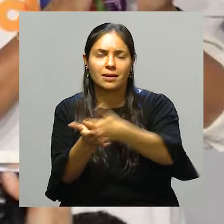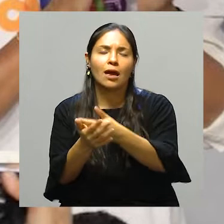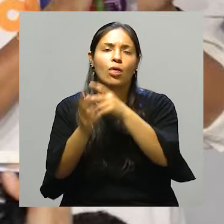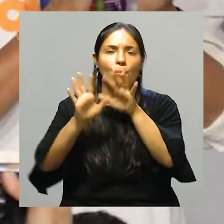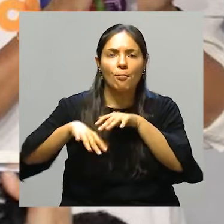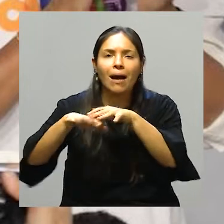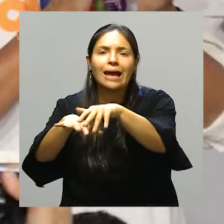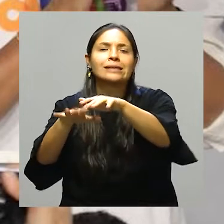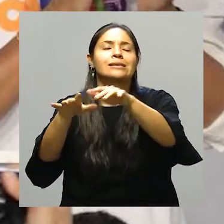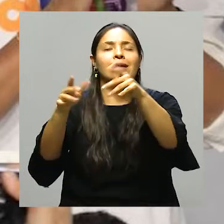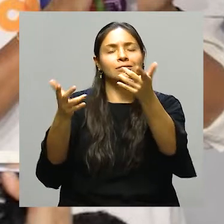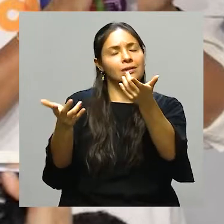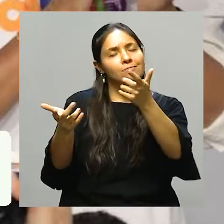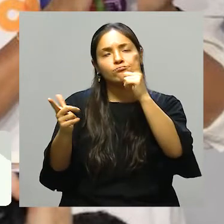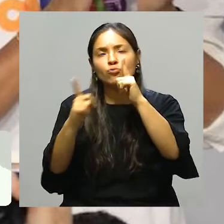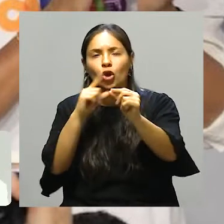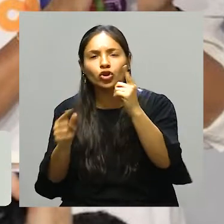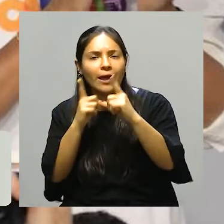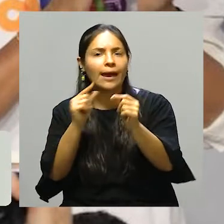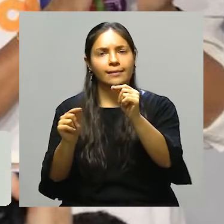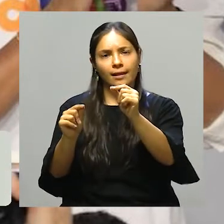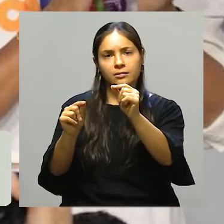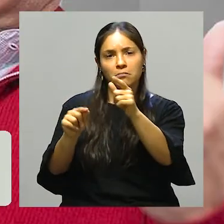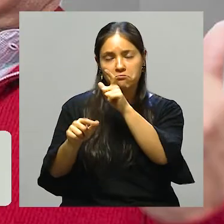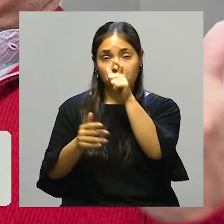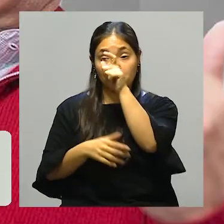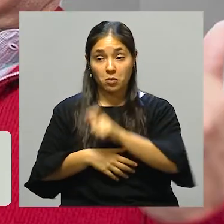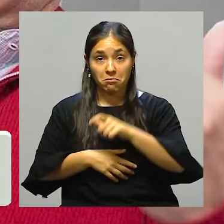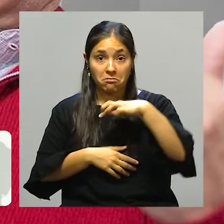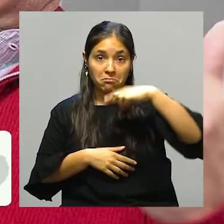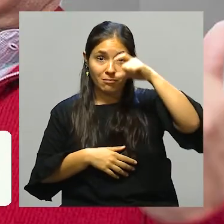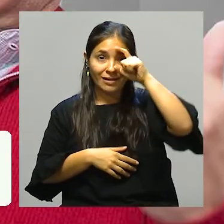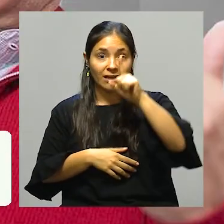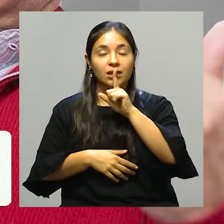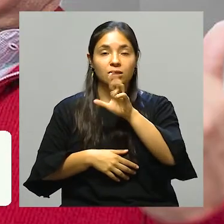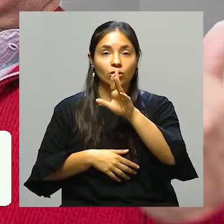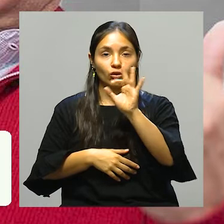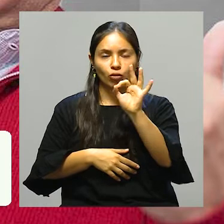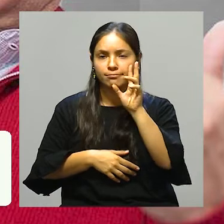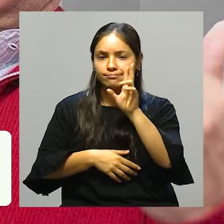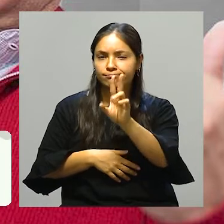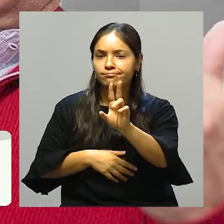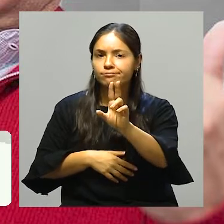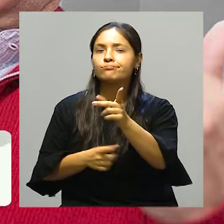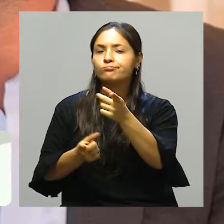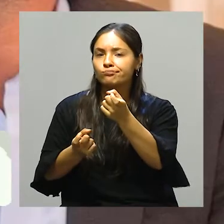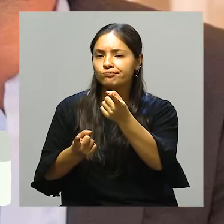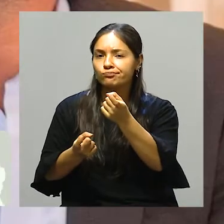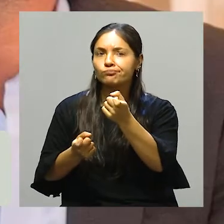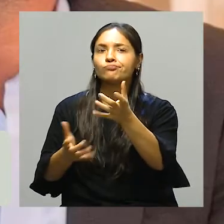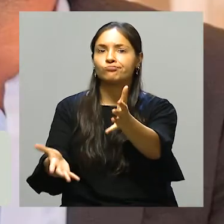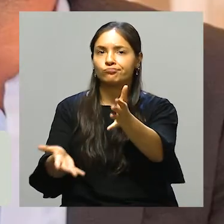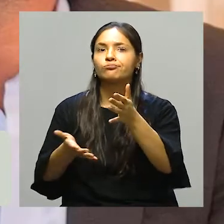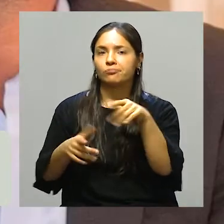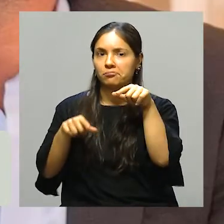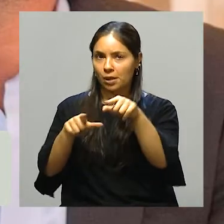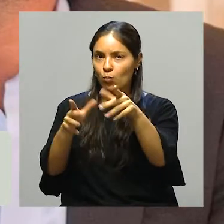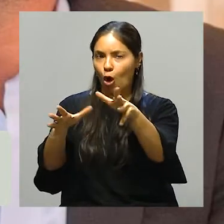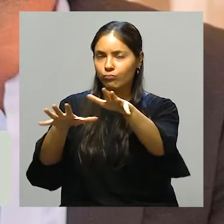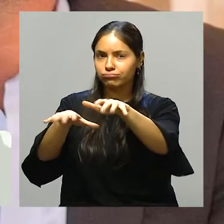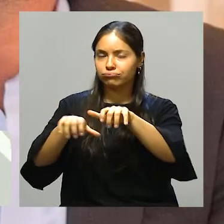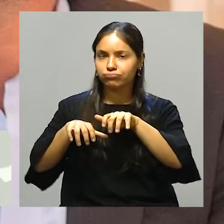hacer un mapa que va desde la continuidad hasta el cambio, porque yo creo que hay de todo